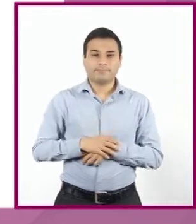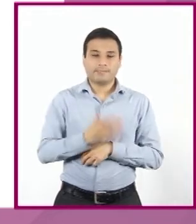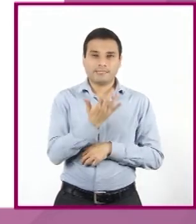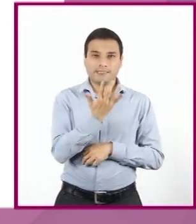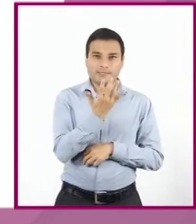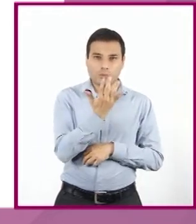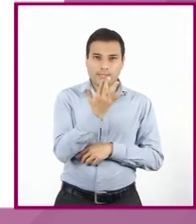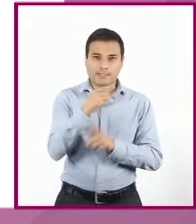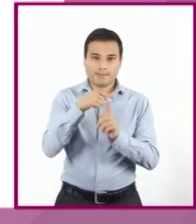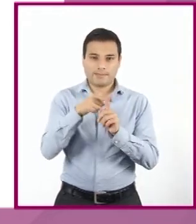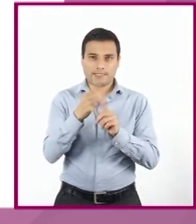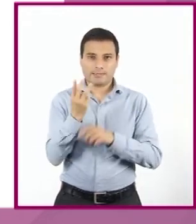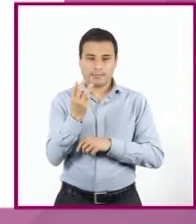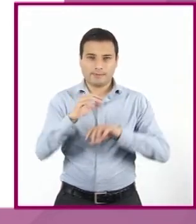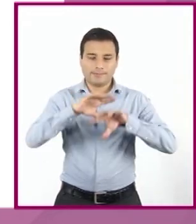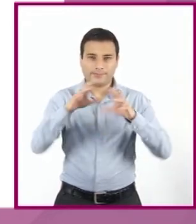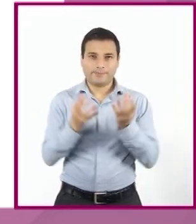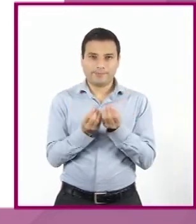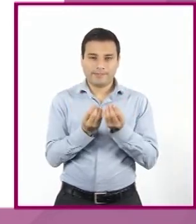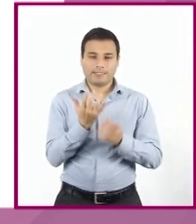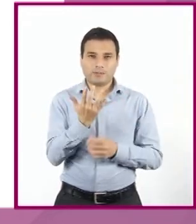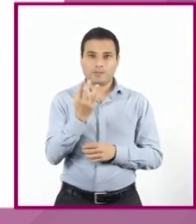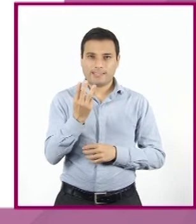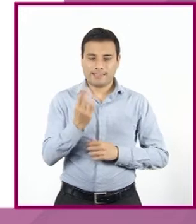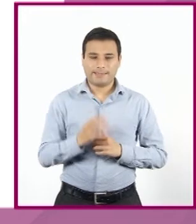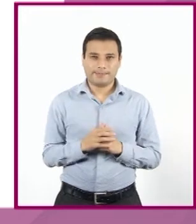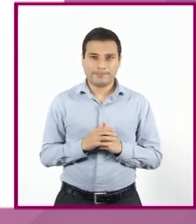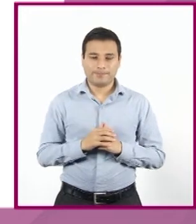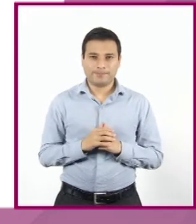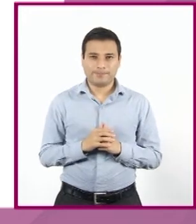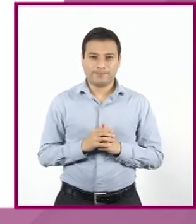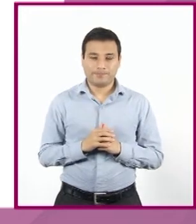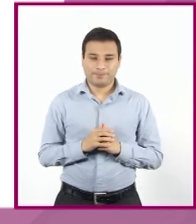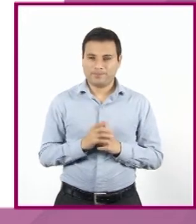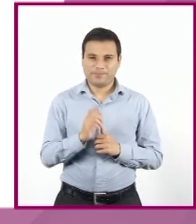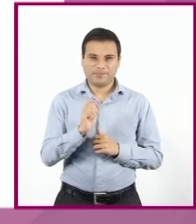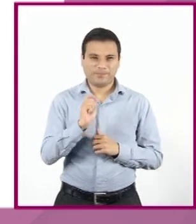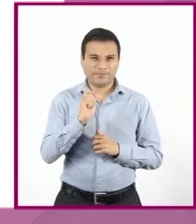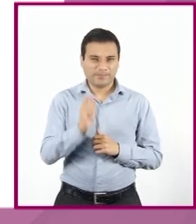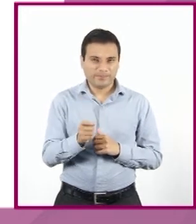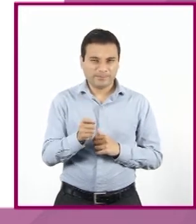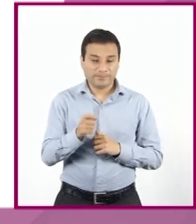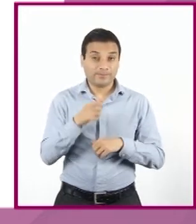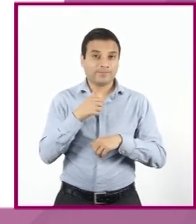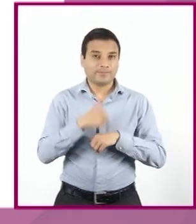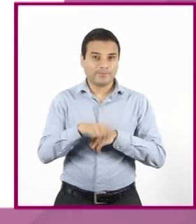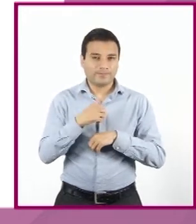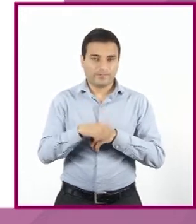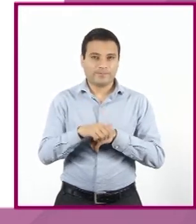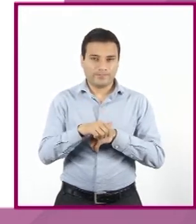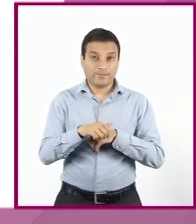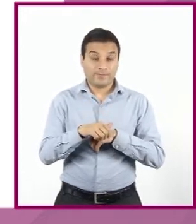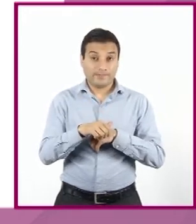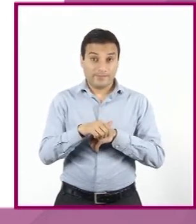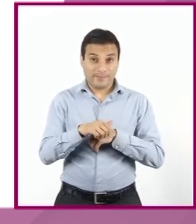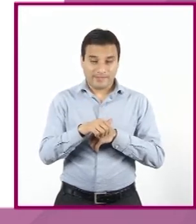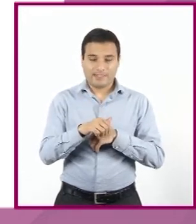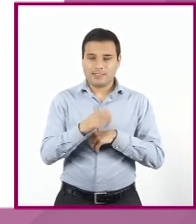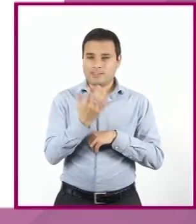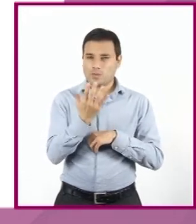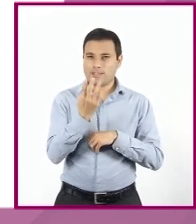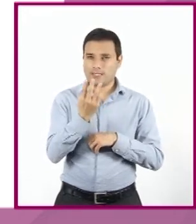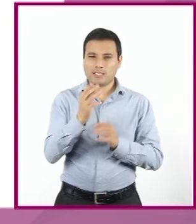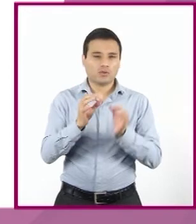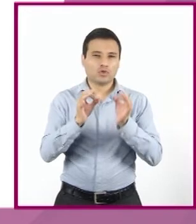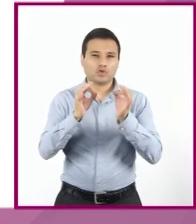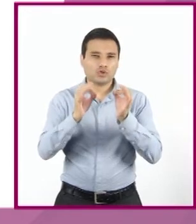3, lo que es igual a 53. Por lo tanto, el número 53 es el valor que le corresponde